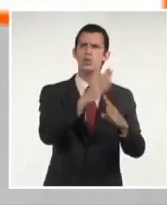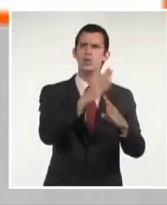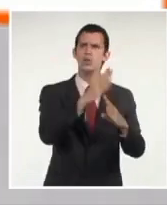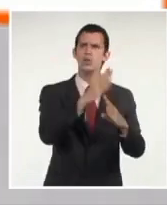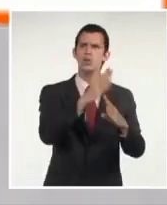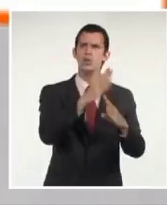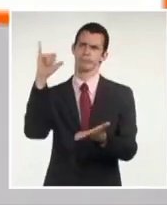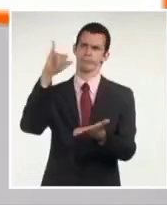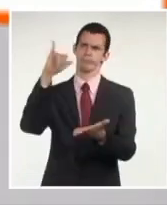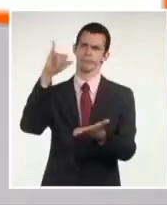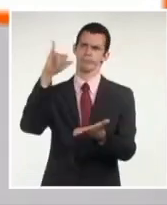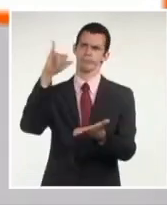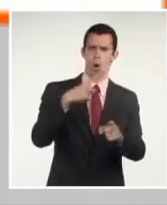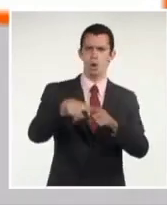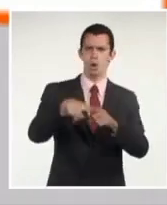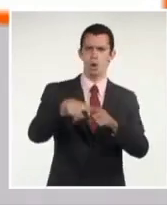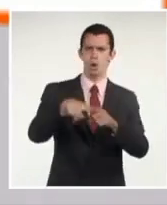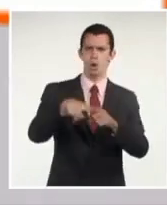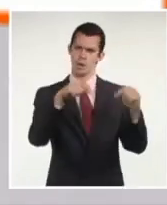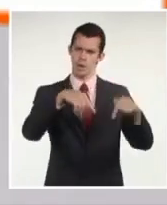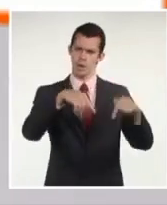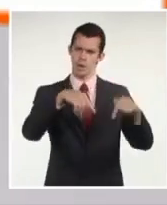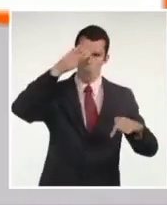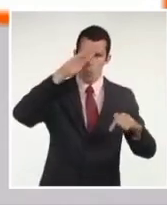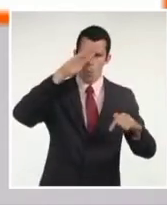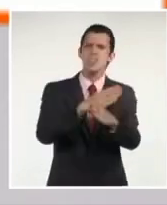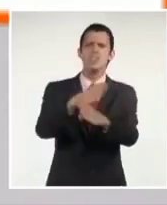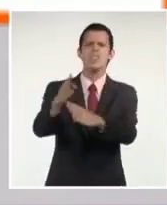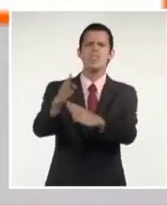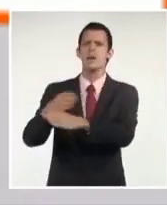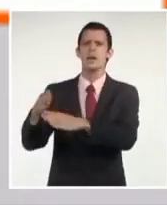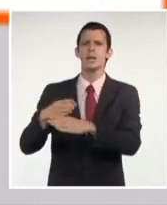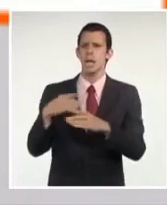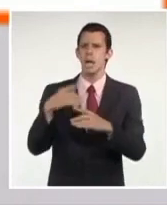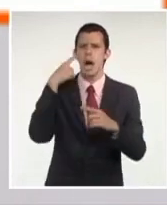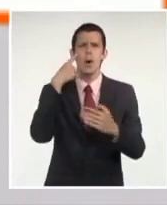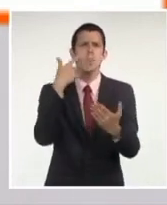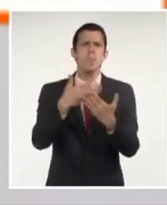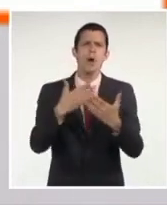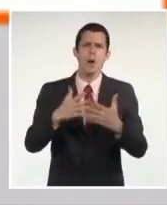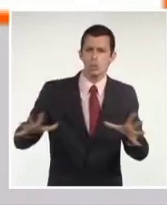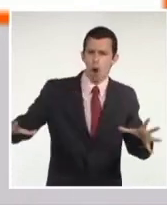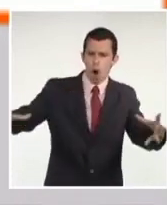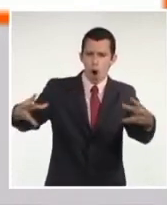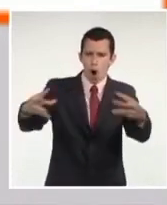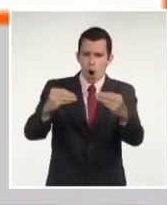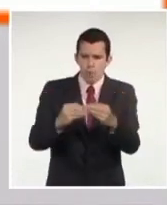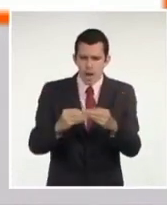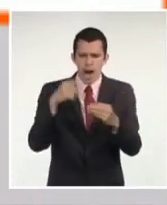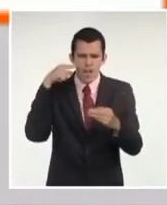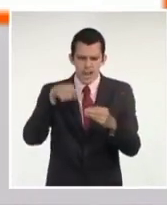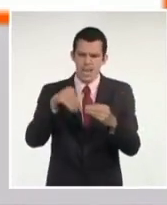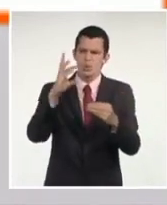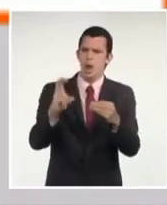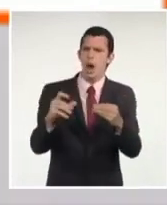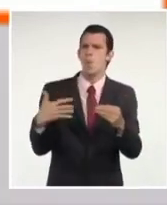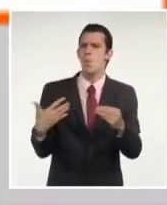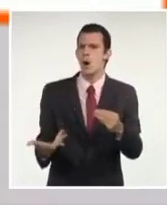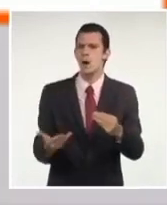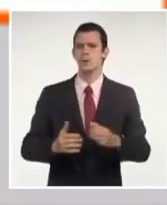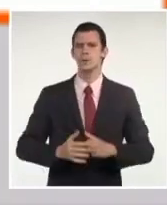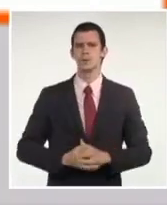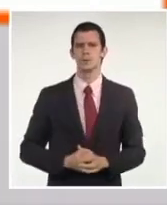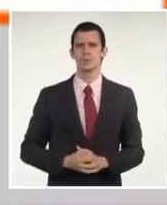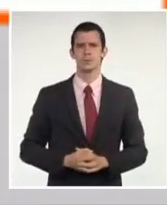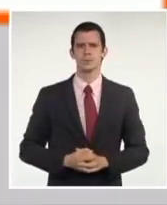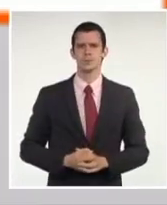en estos momentos, con la situación que tiene el país, se van paneando las diferentes provincias. Y en este semestre,